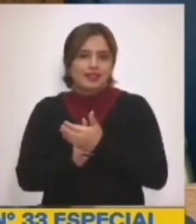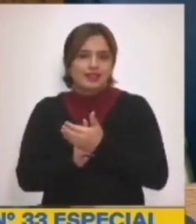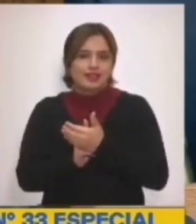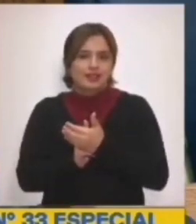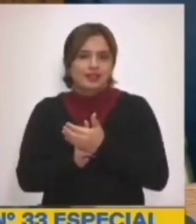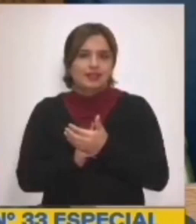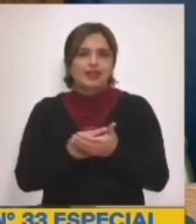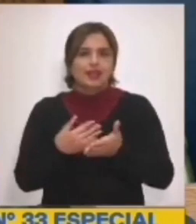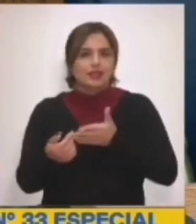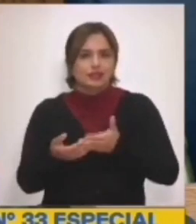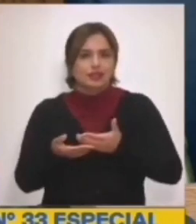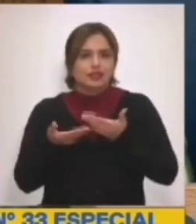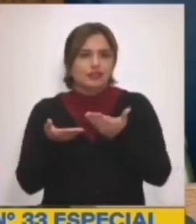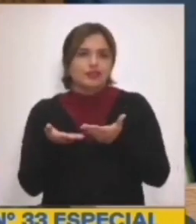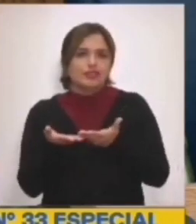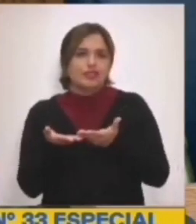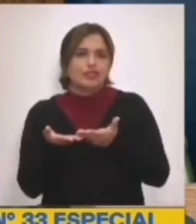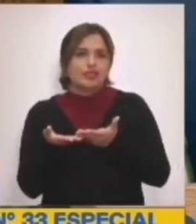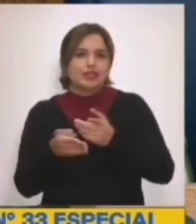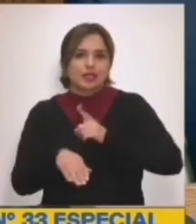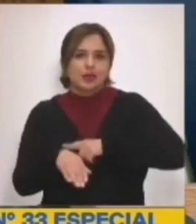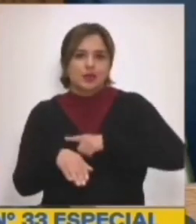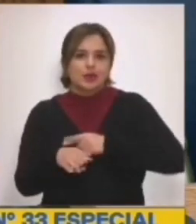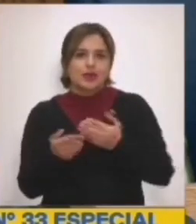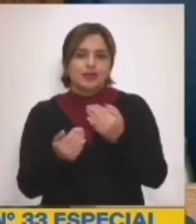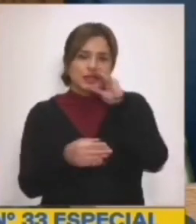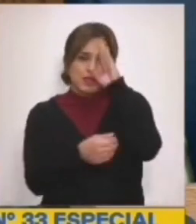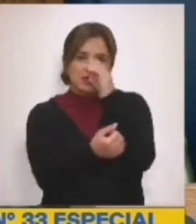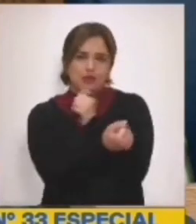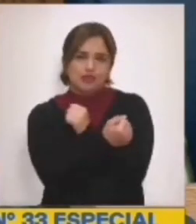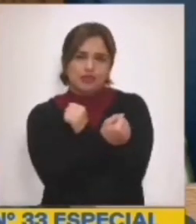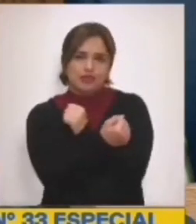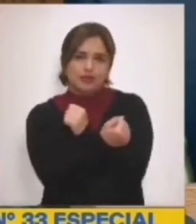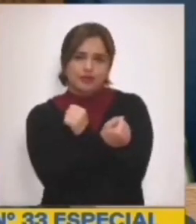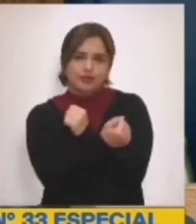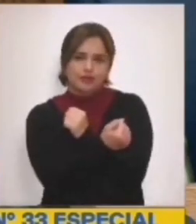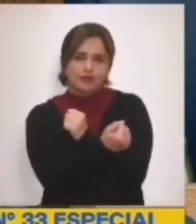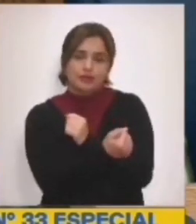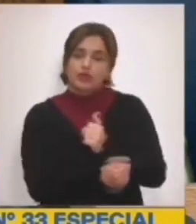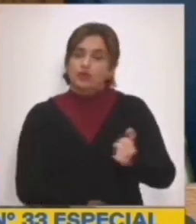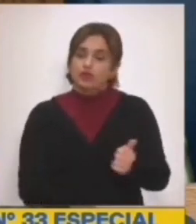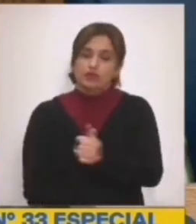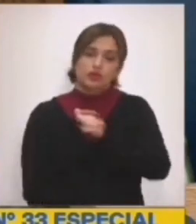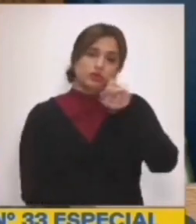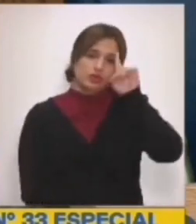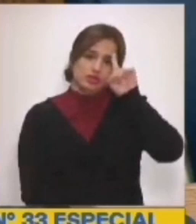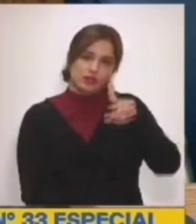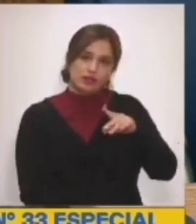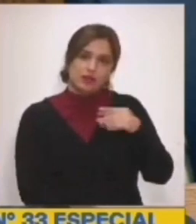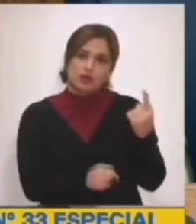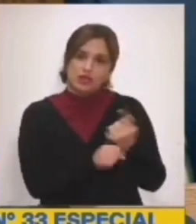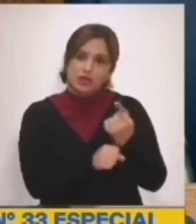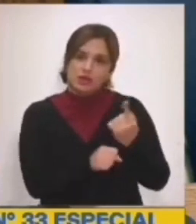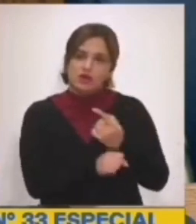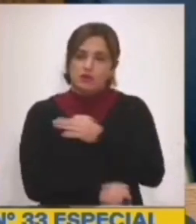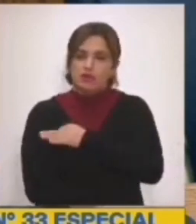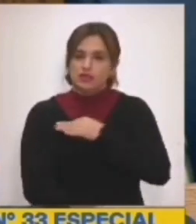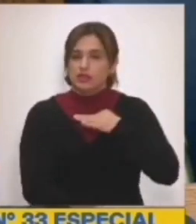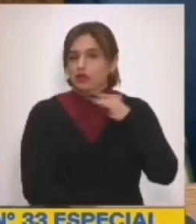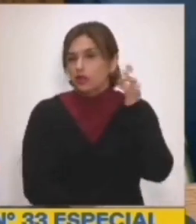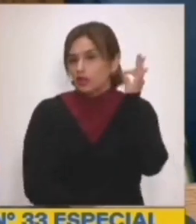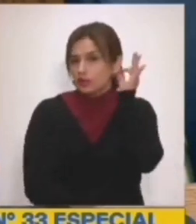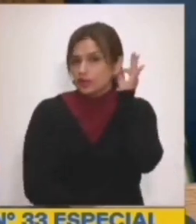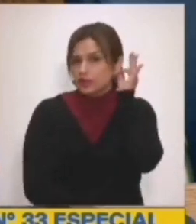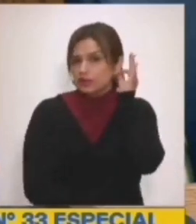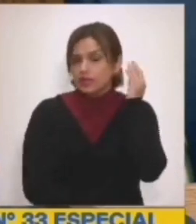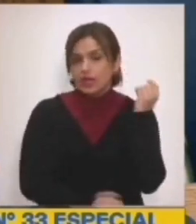El equipamiento oportuno que requieren nuestras policías y en eso estamos súper claros lo hemos conversado con la ministra del interior han sido